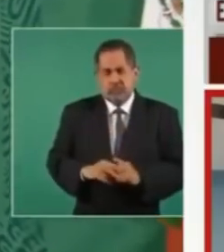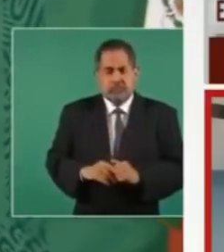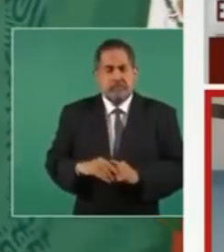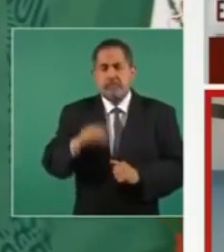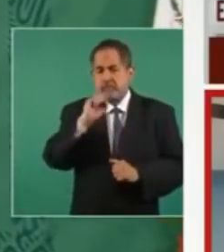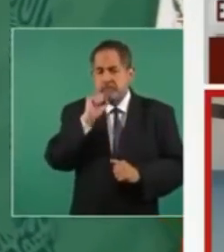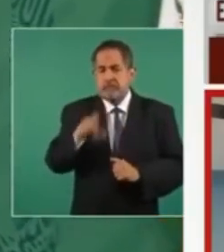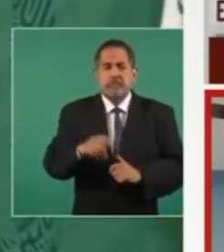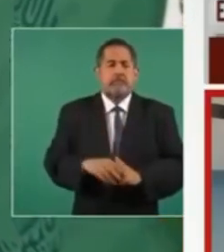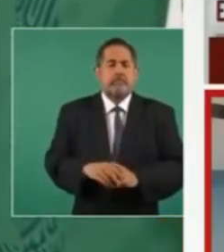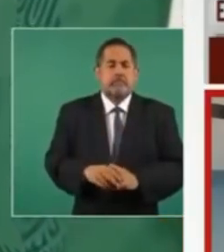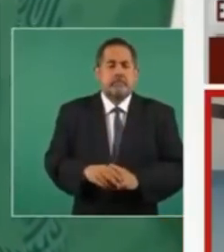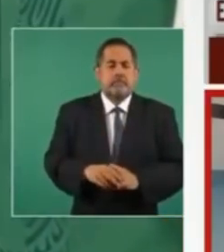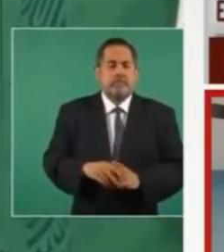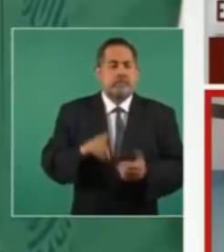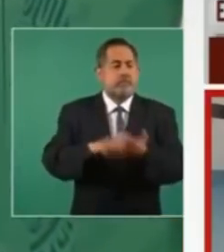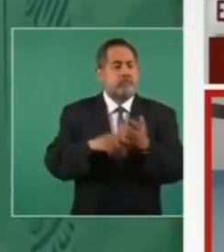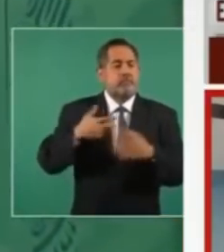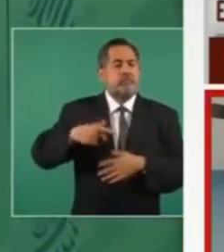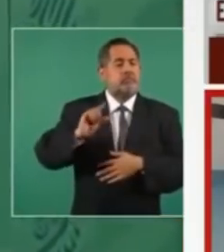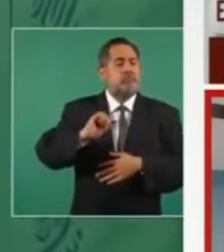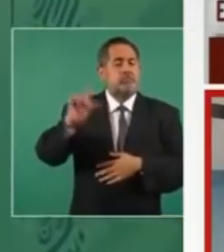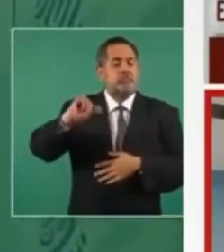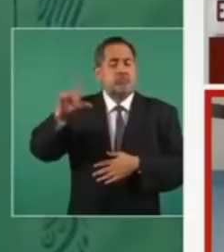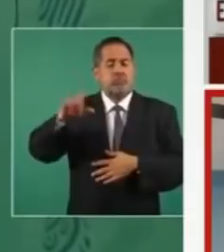incluso a las autoridades